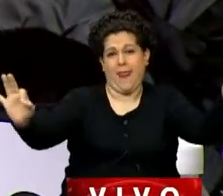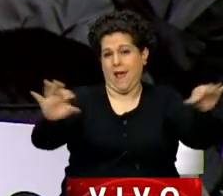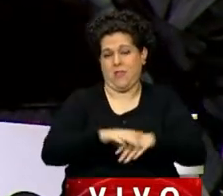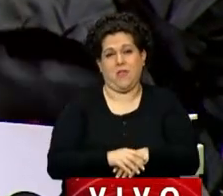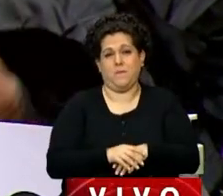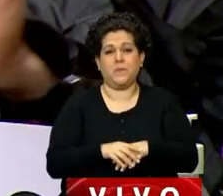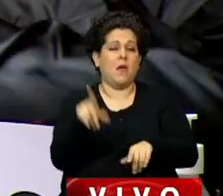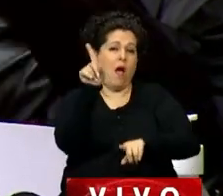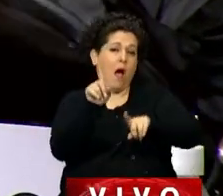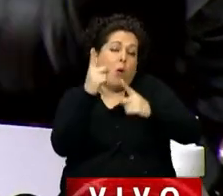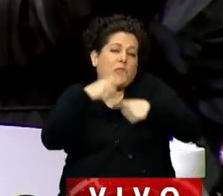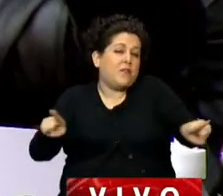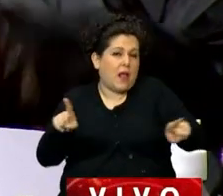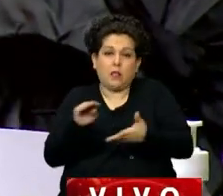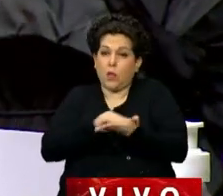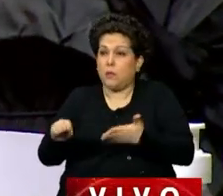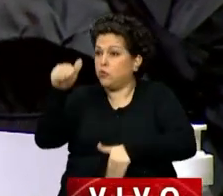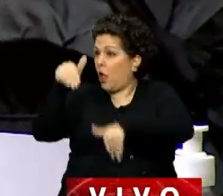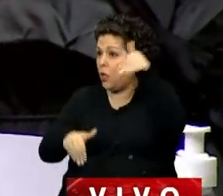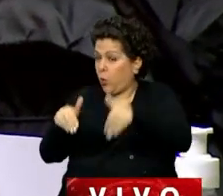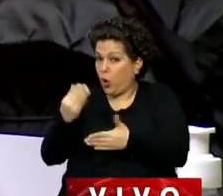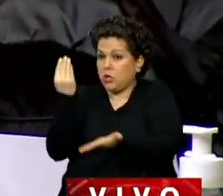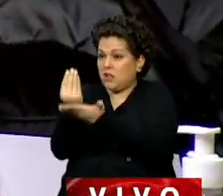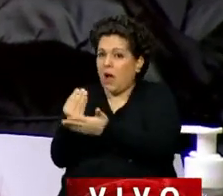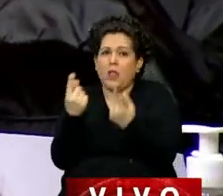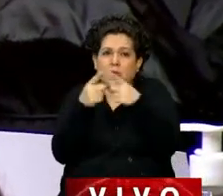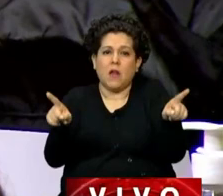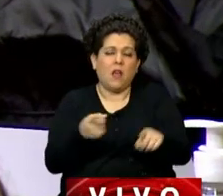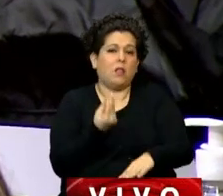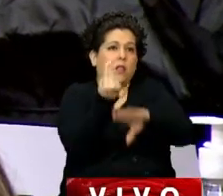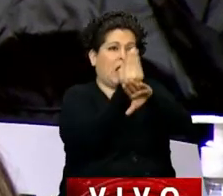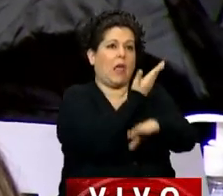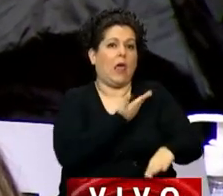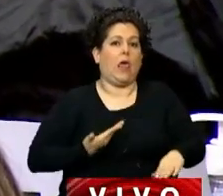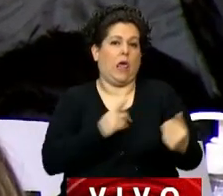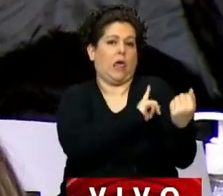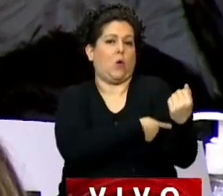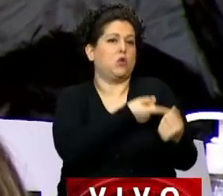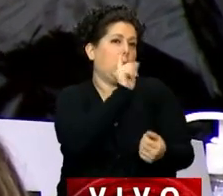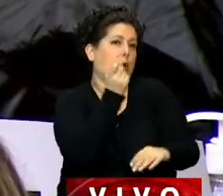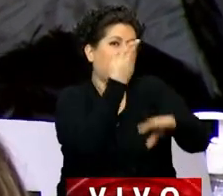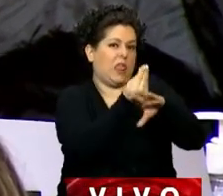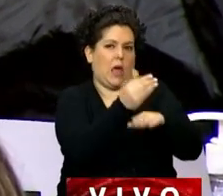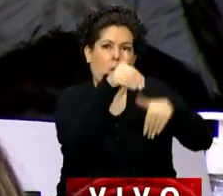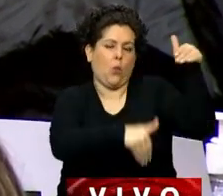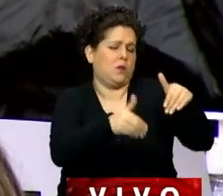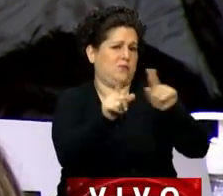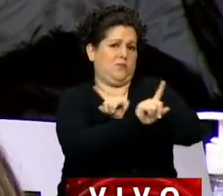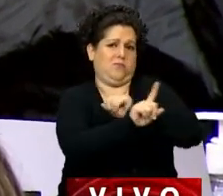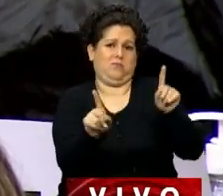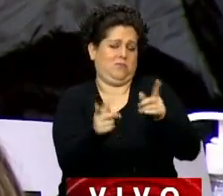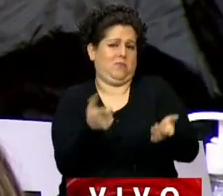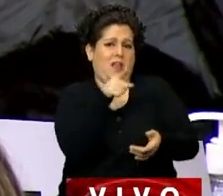una cosa es votar un diputado y otra es quien votar a quien se hace cargo del Ejecutivo. Sí, creemos eso, creemos que el